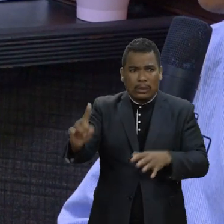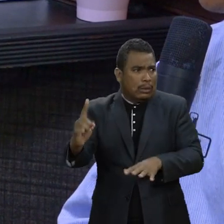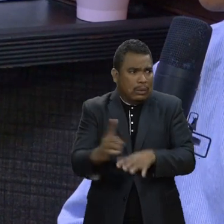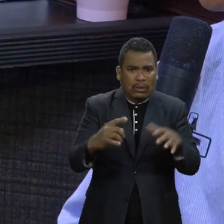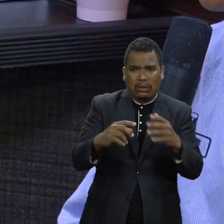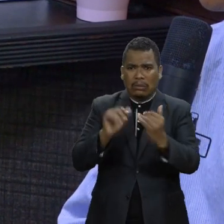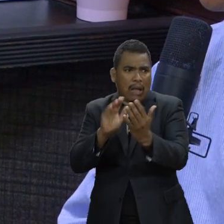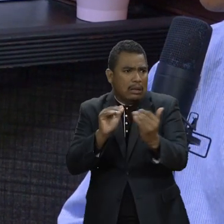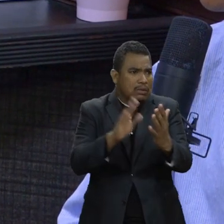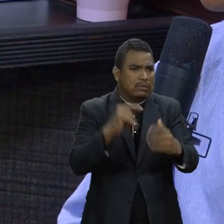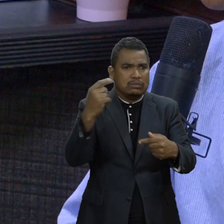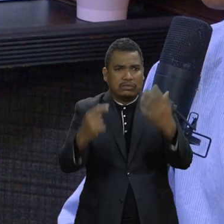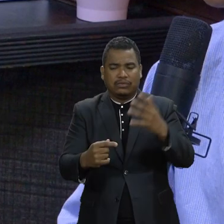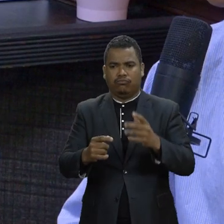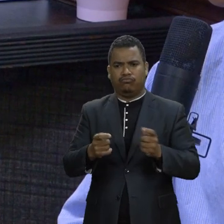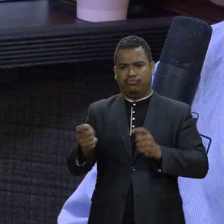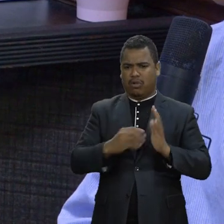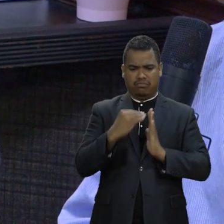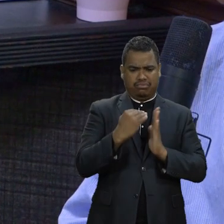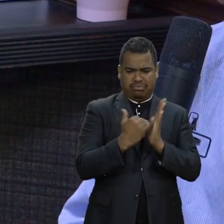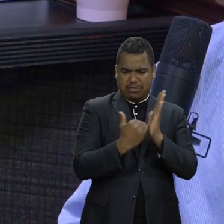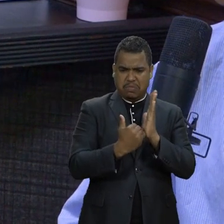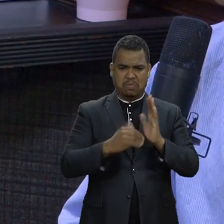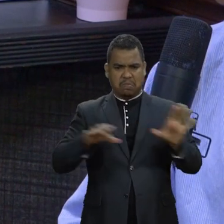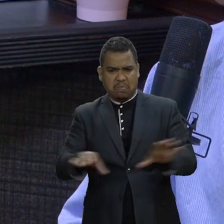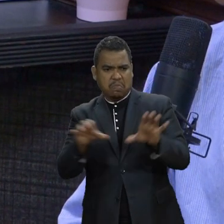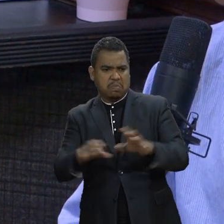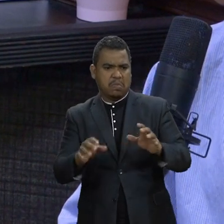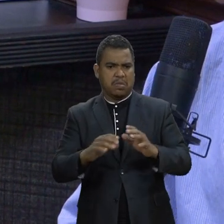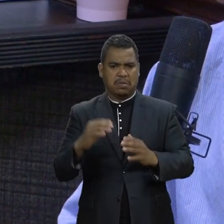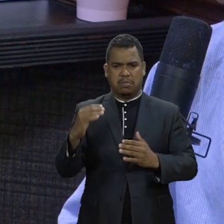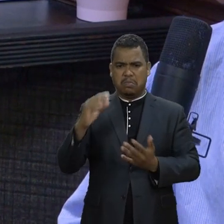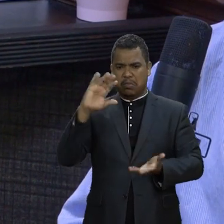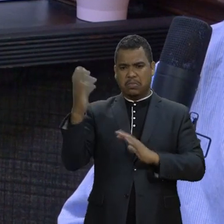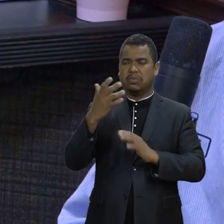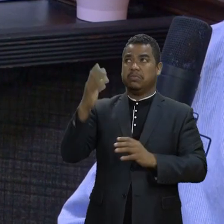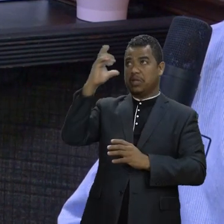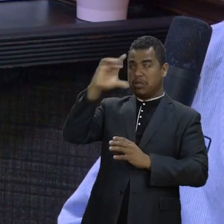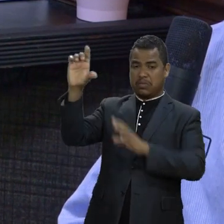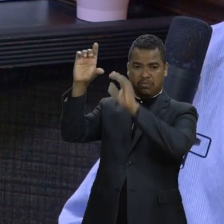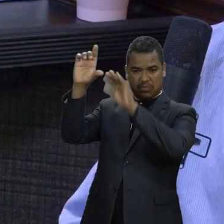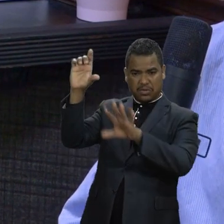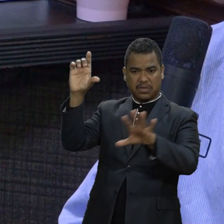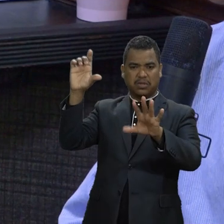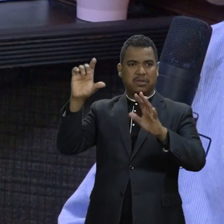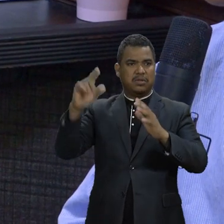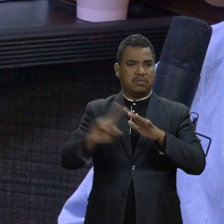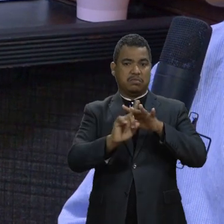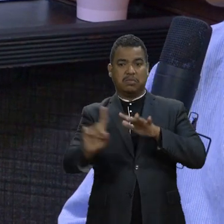película fantásticamente bien hecha, un guión impresionante, actuaciones. Se llama así, El Imperio del Sol. Qué bueno, me